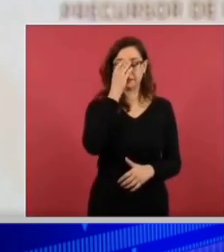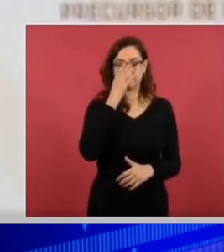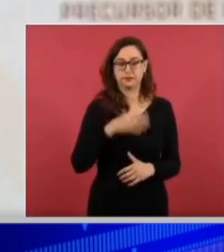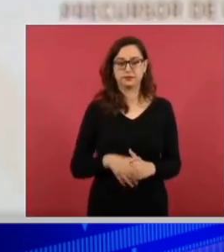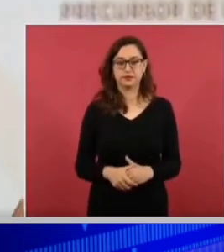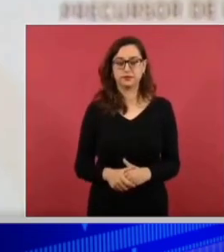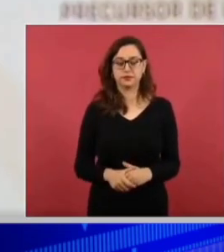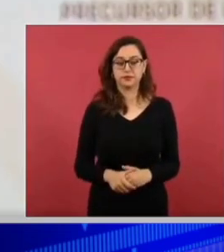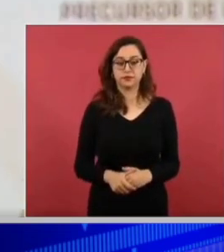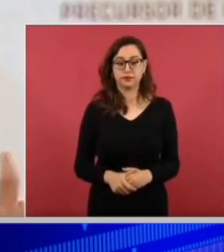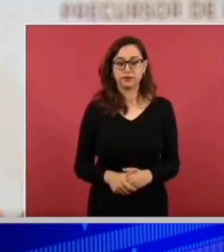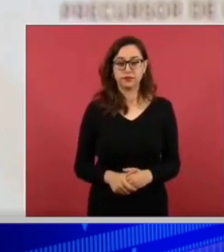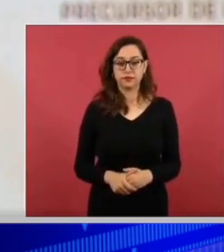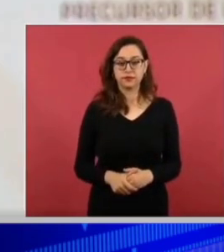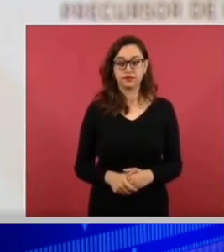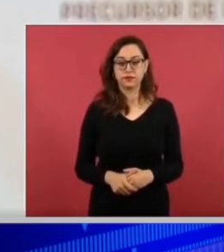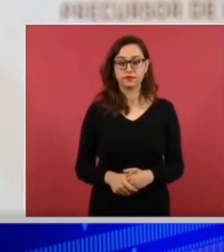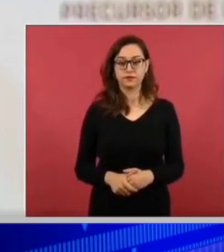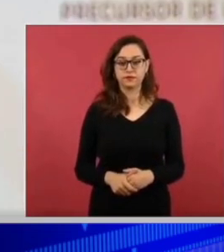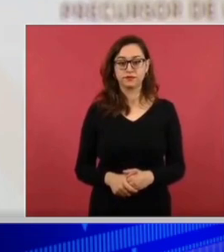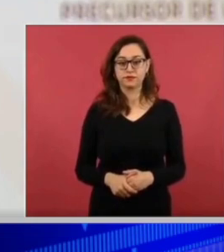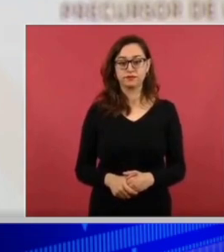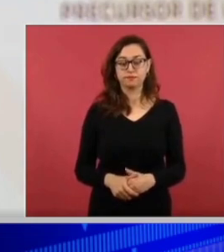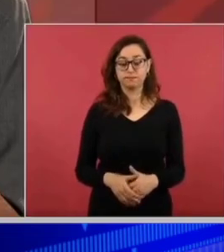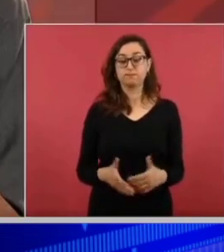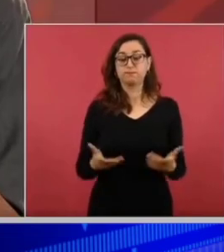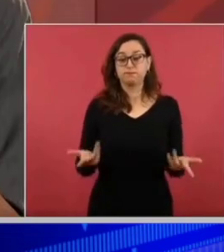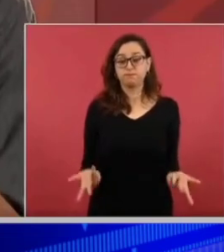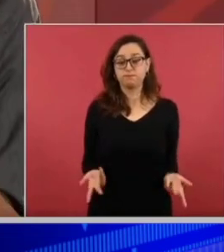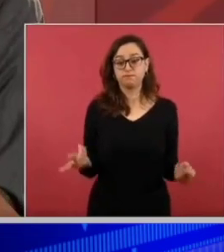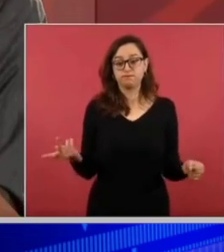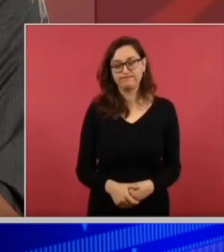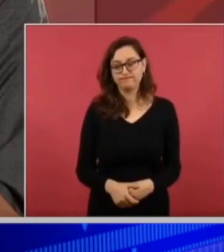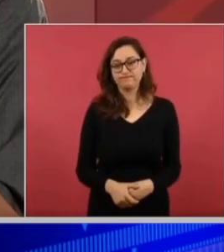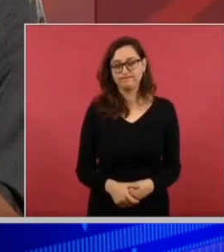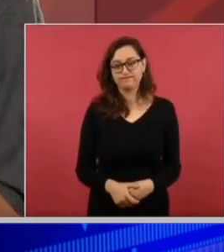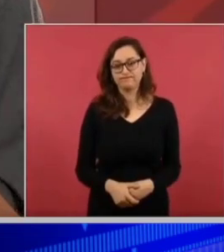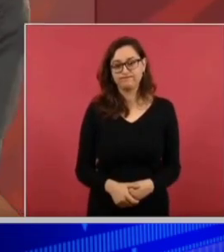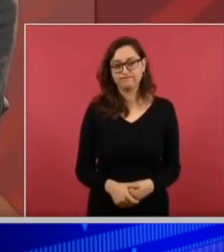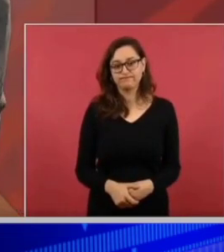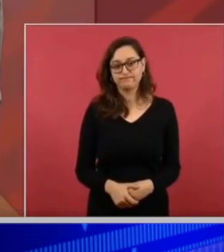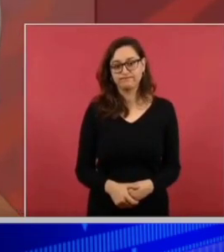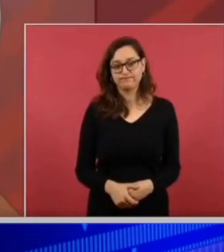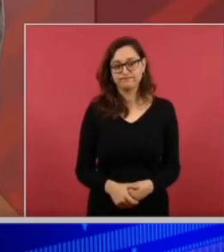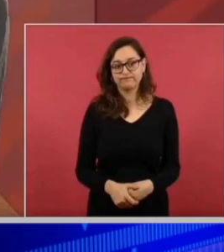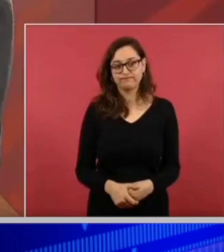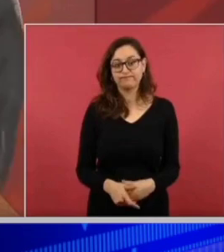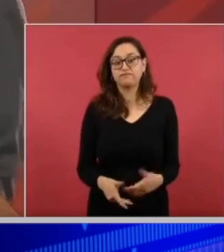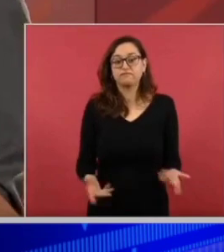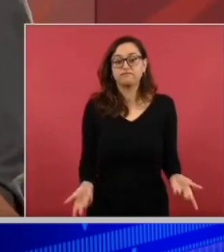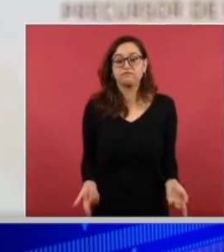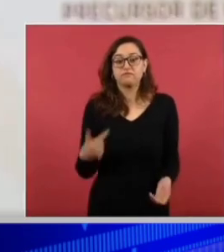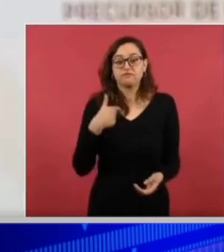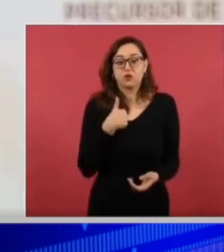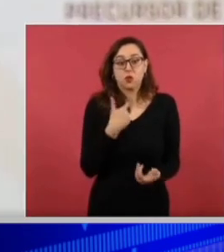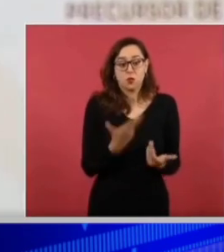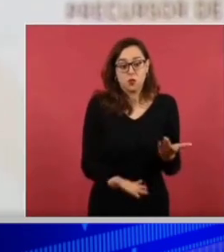y que creen me equivoqué porque hice propuestas